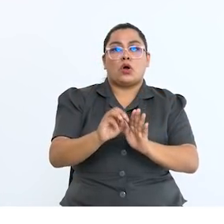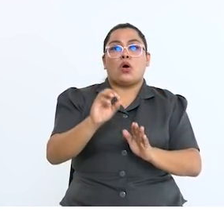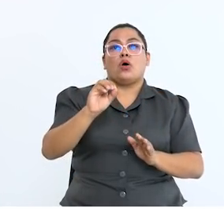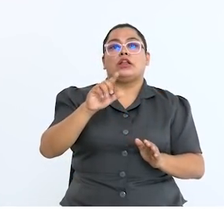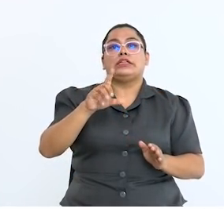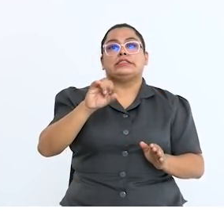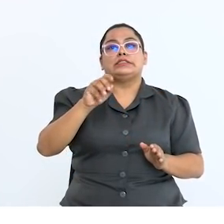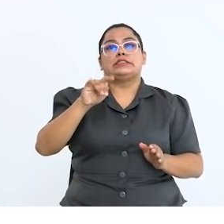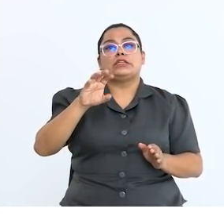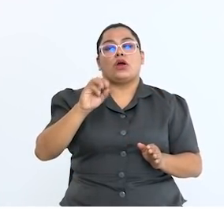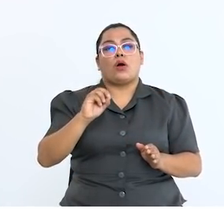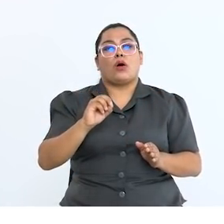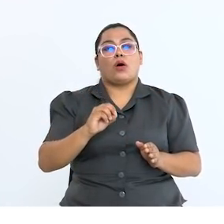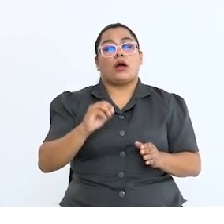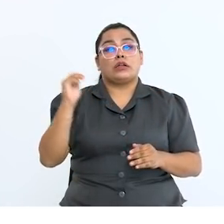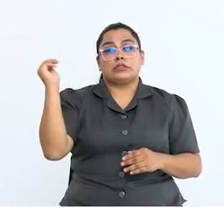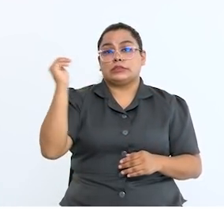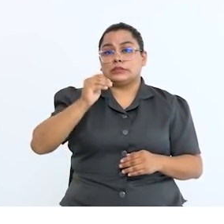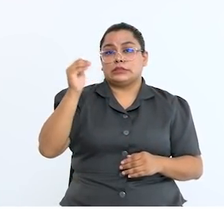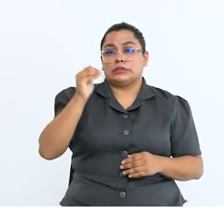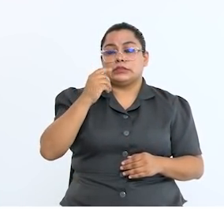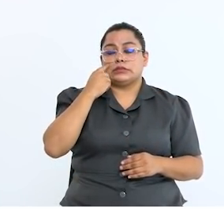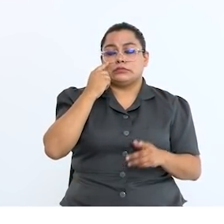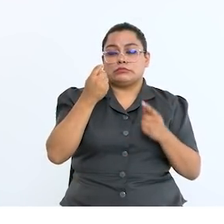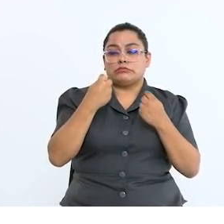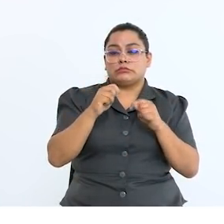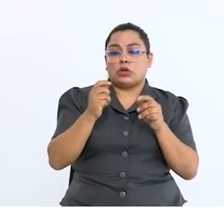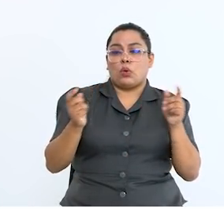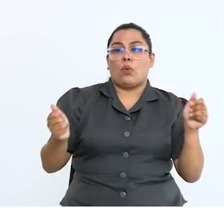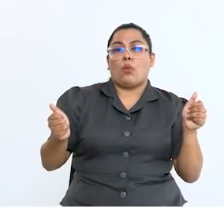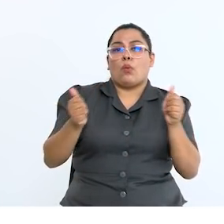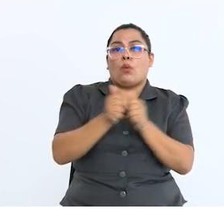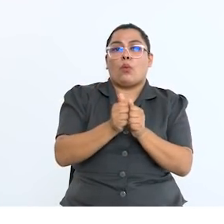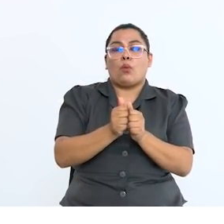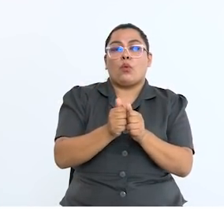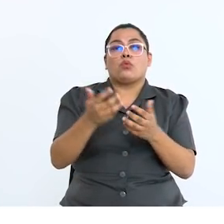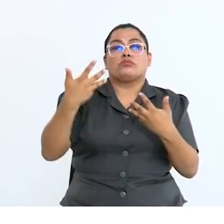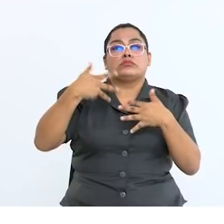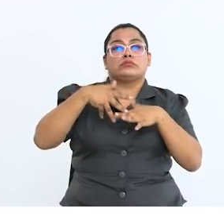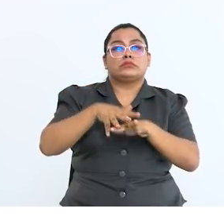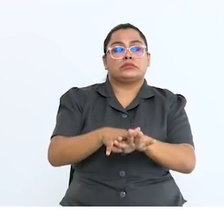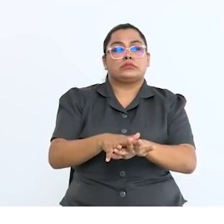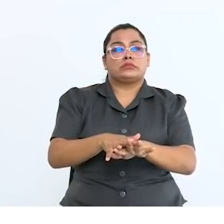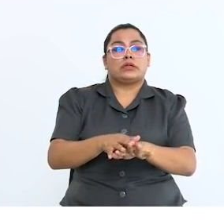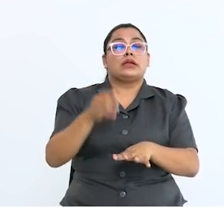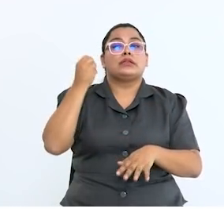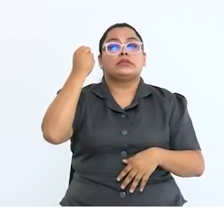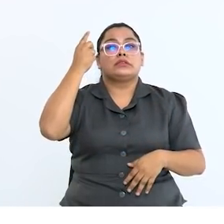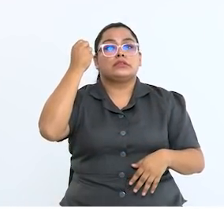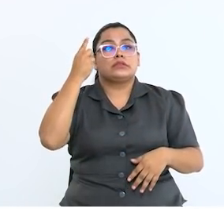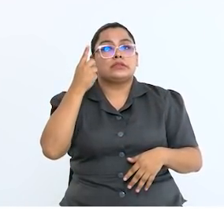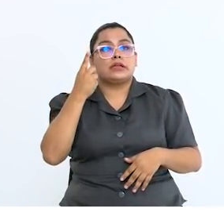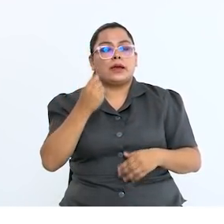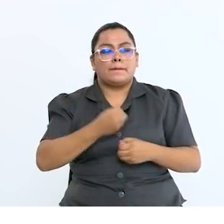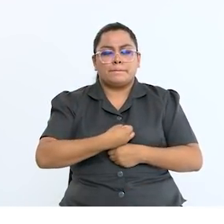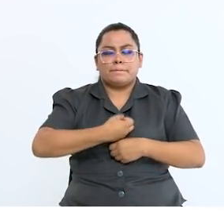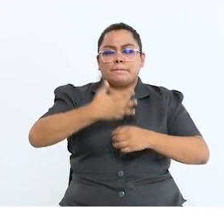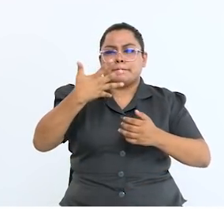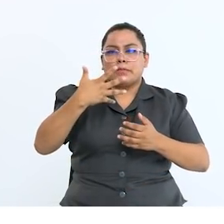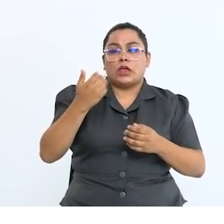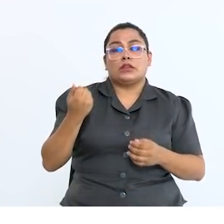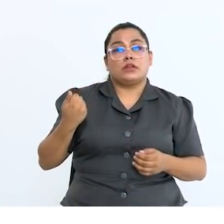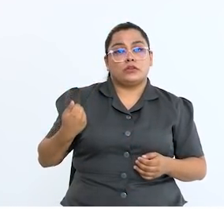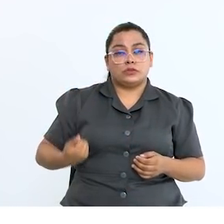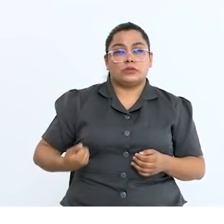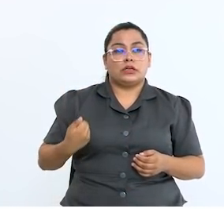el modelo holístico de enseñanza. Se debe tratar en conjunto y de manera integrada la comprensión y la